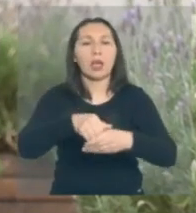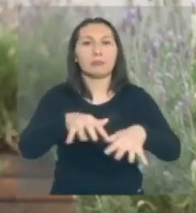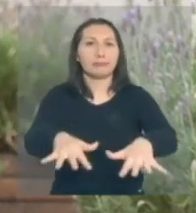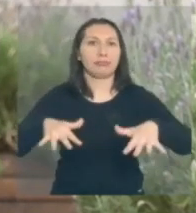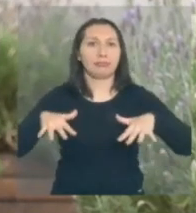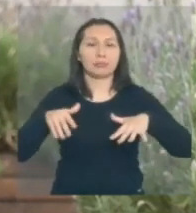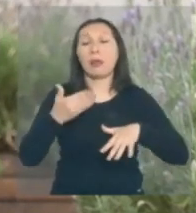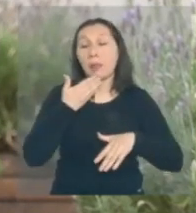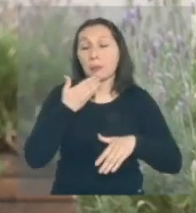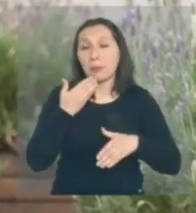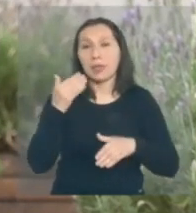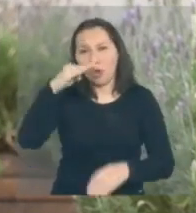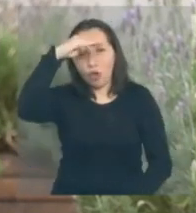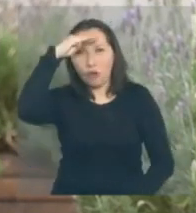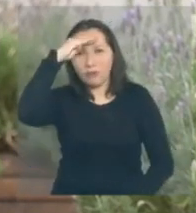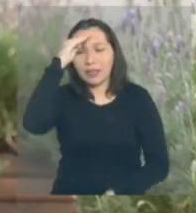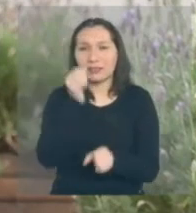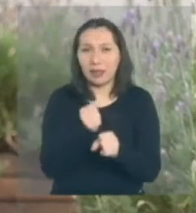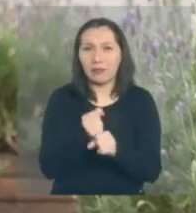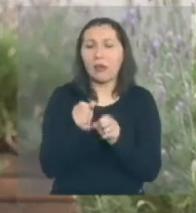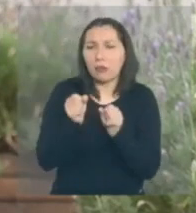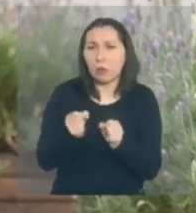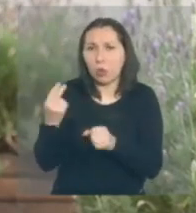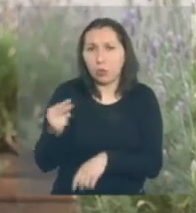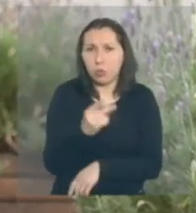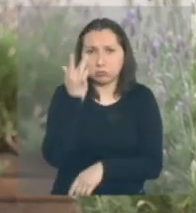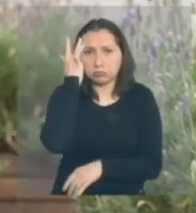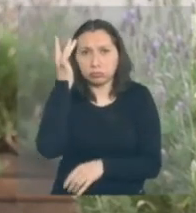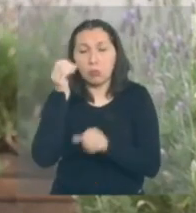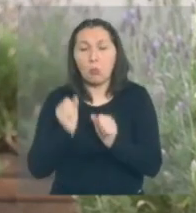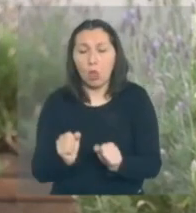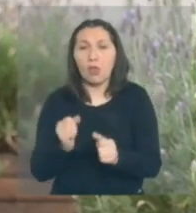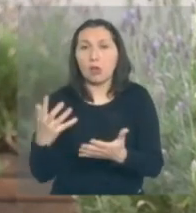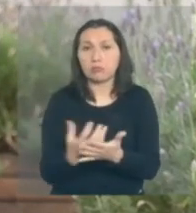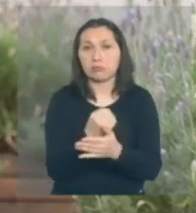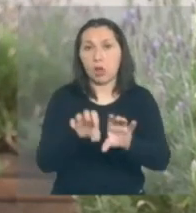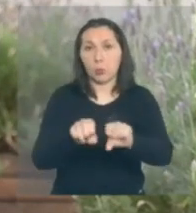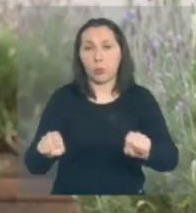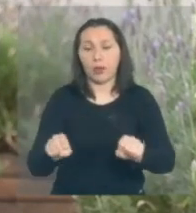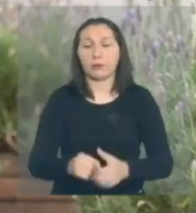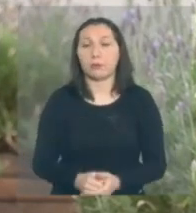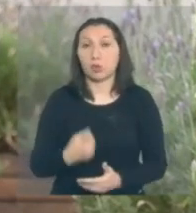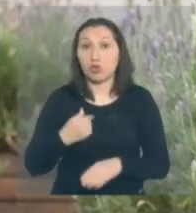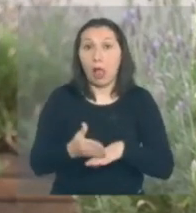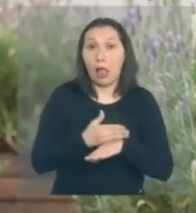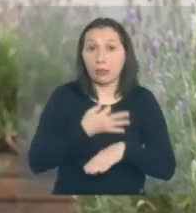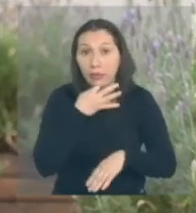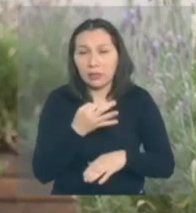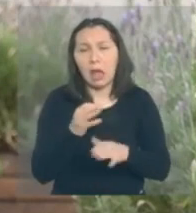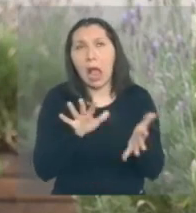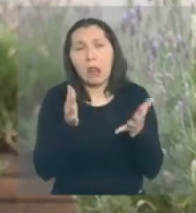hay que también confiar en el trabajo y en la capacidad que tengan para poder llegar a esos acuerdos. No me adelantaría